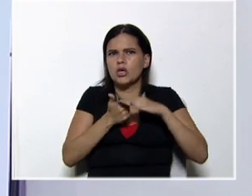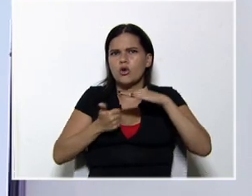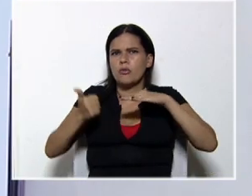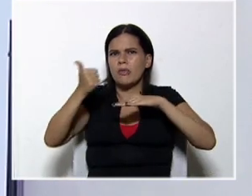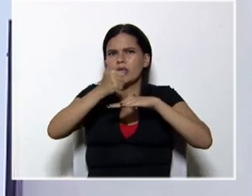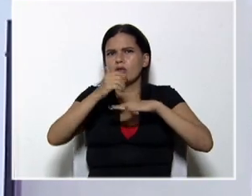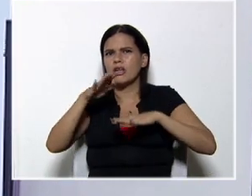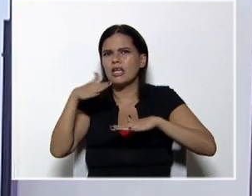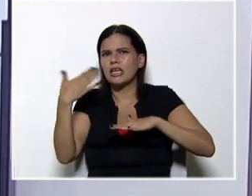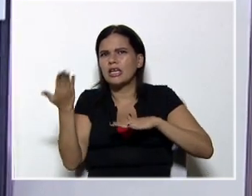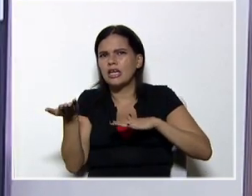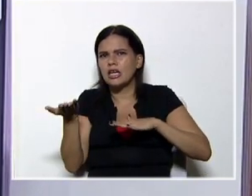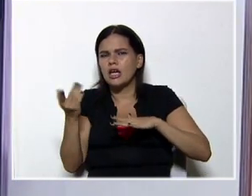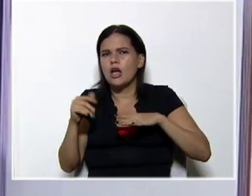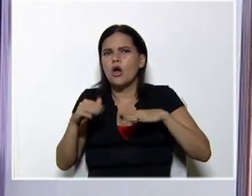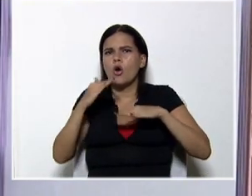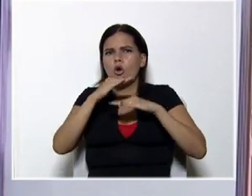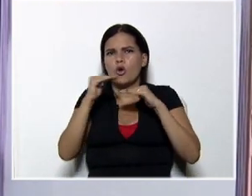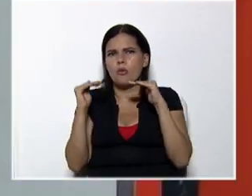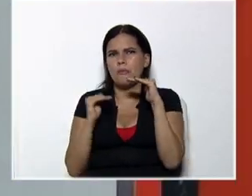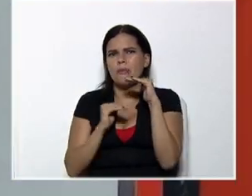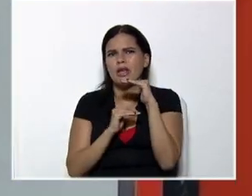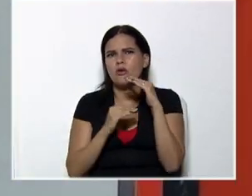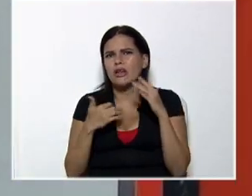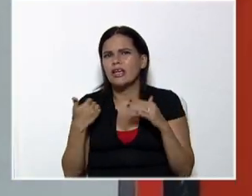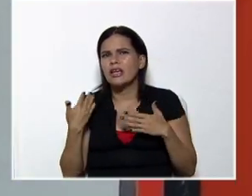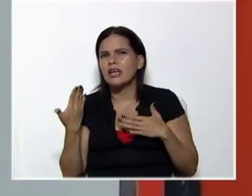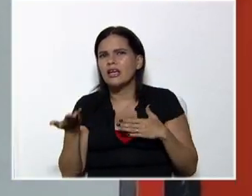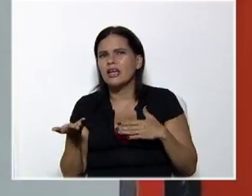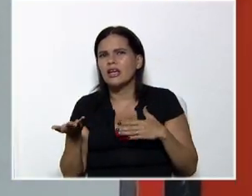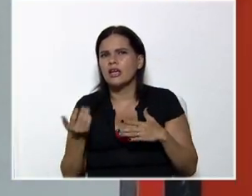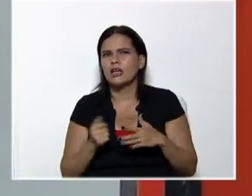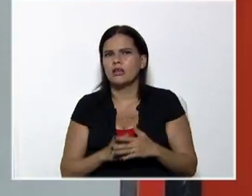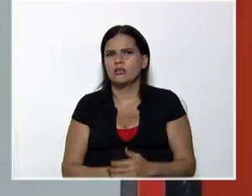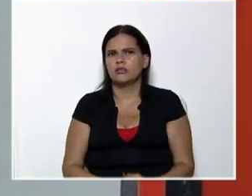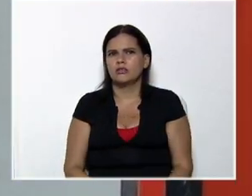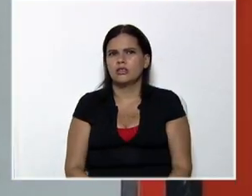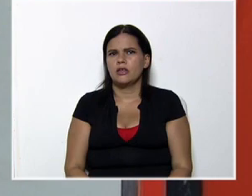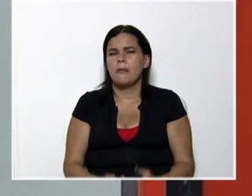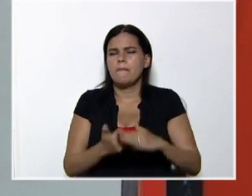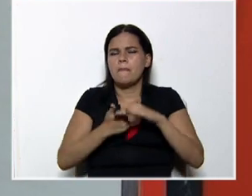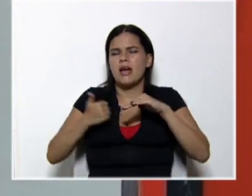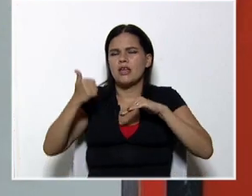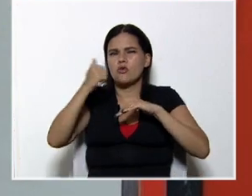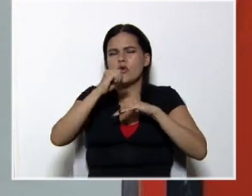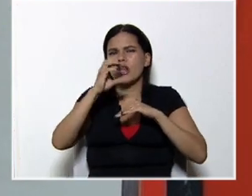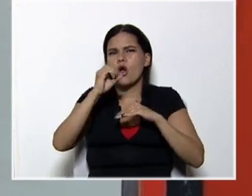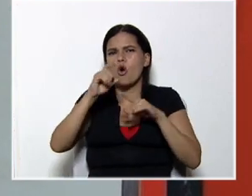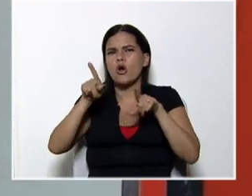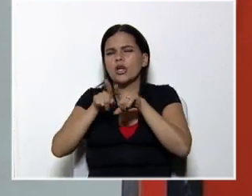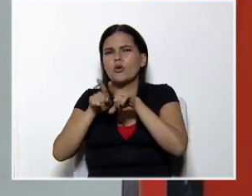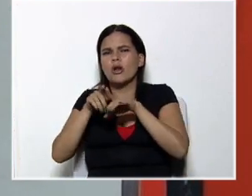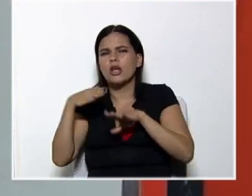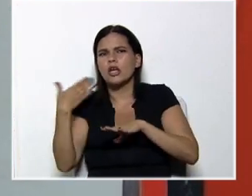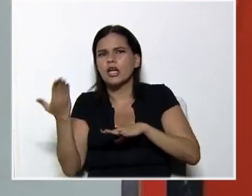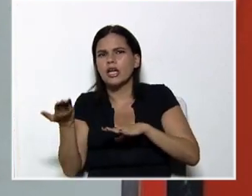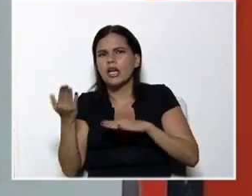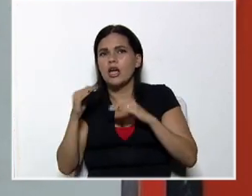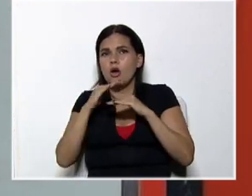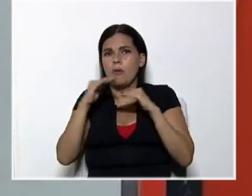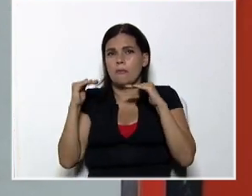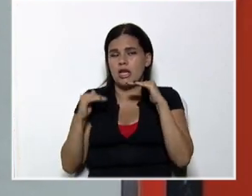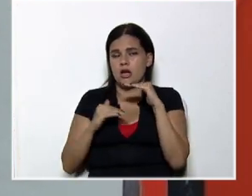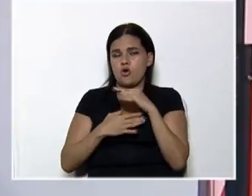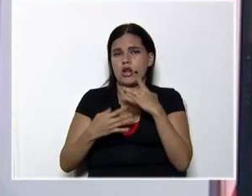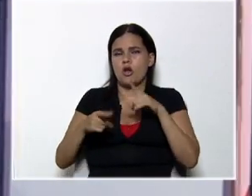que, los menores que, mayores o iguales que, o menores o